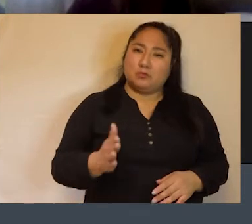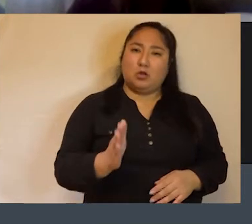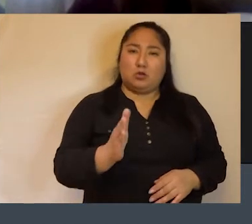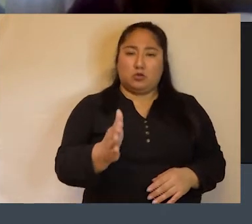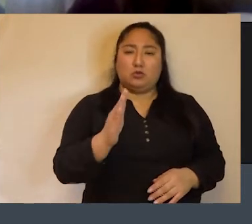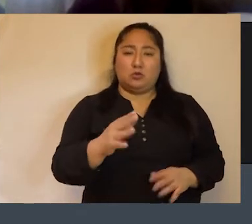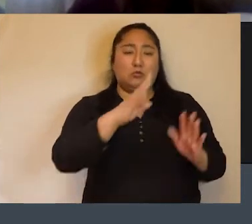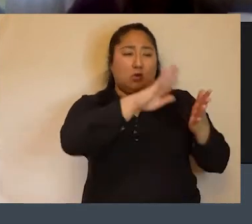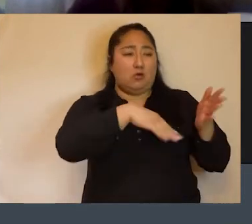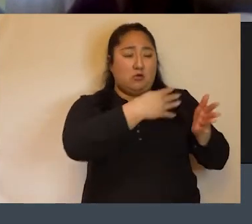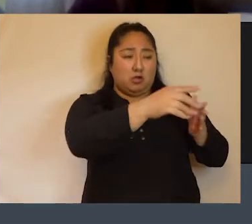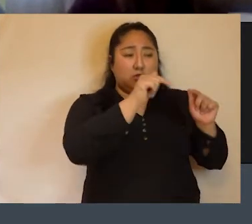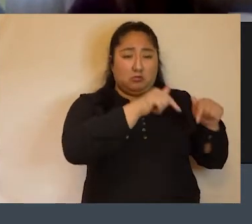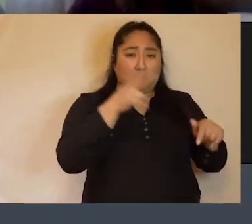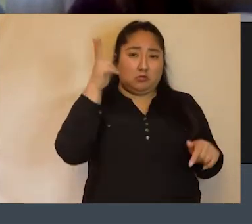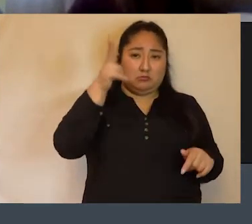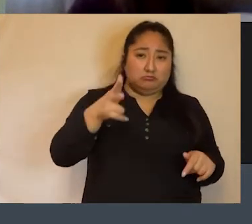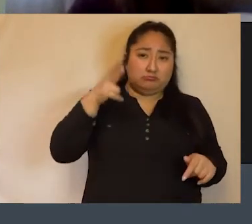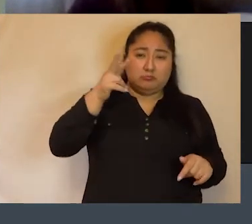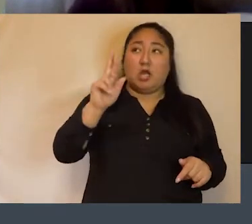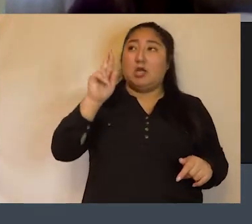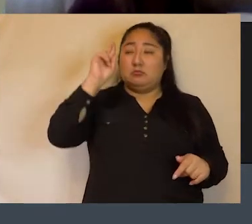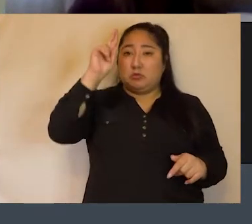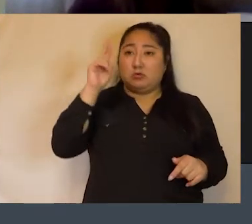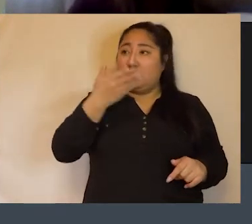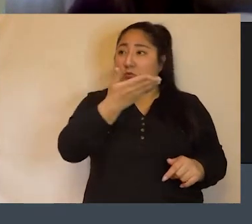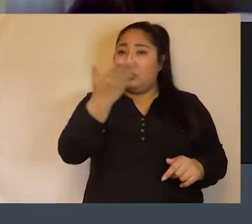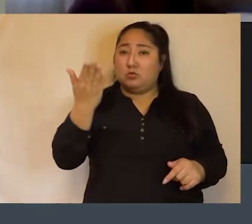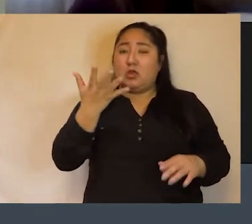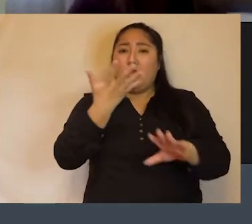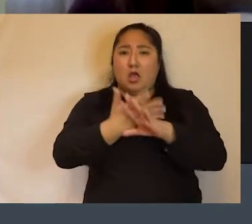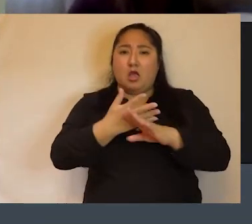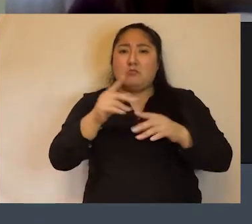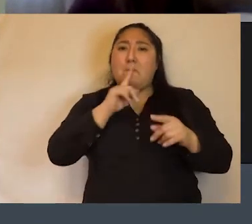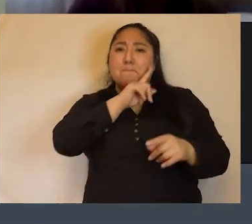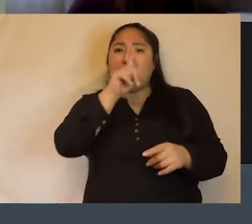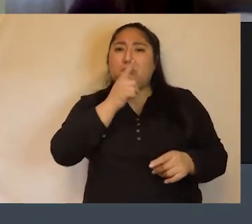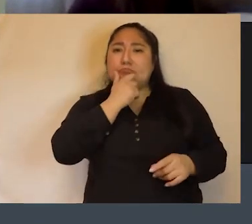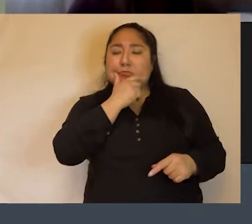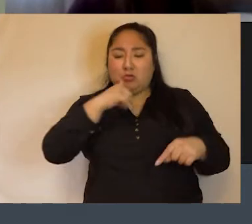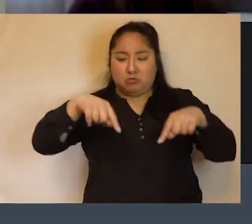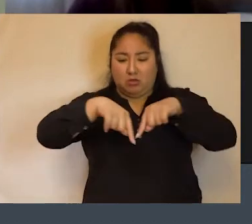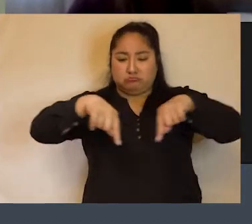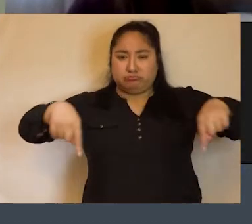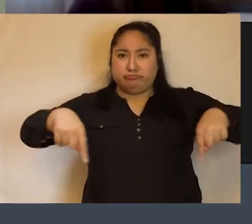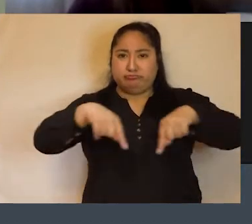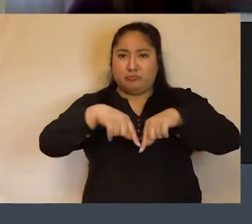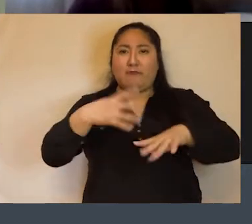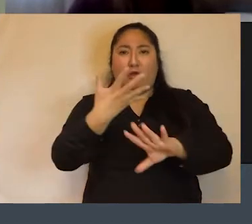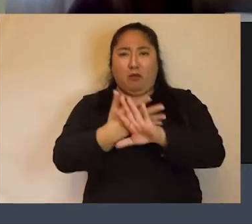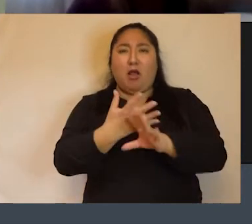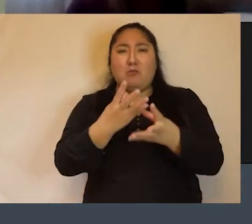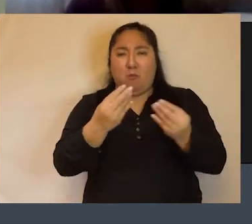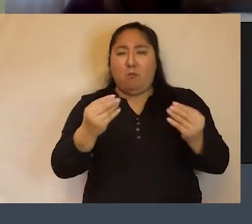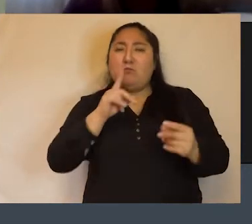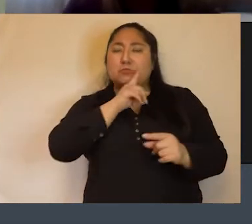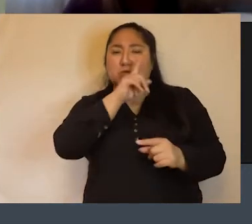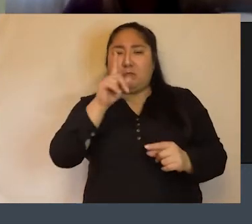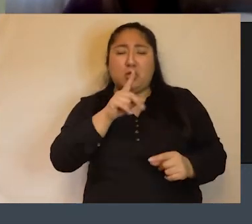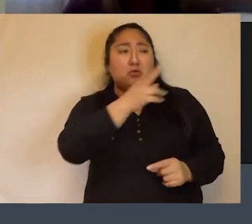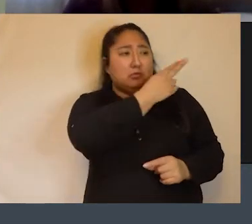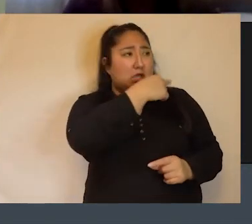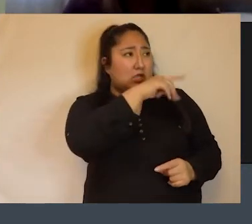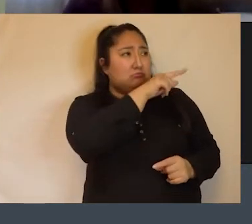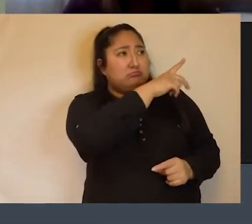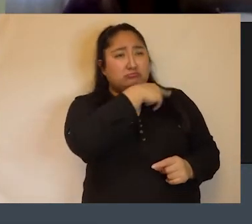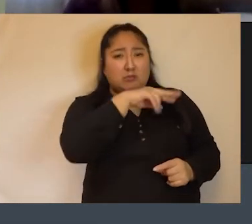siguiendo el horario de este seminario, les recordamos que estamos recibiendo preguntas por el chat de este Zoom, y hay varias preguntas que